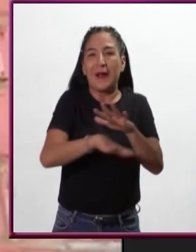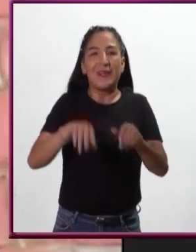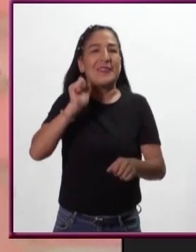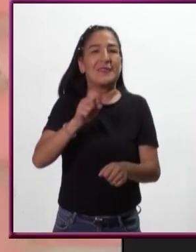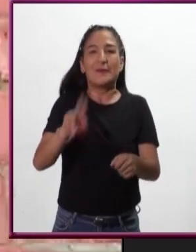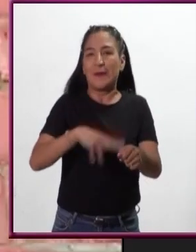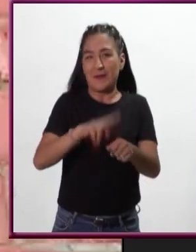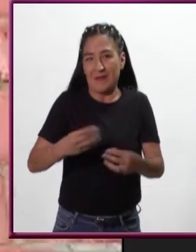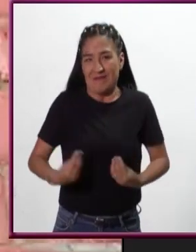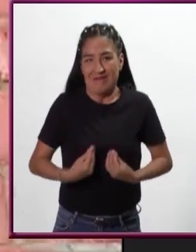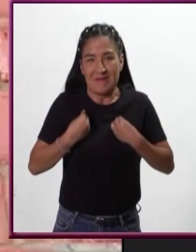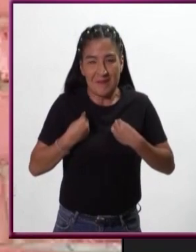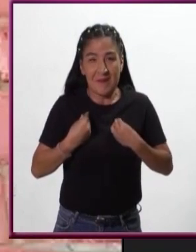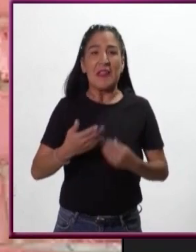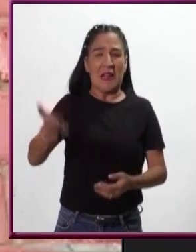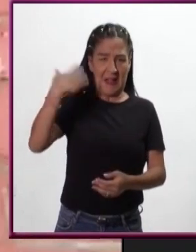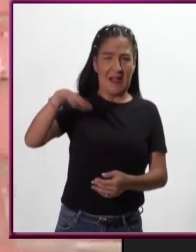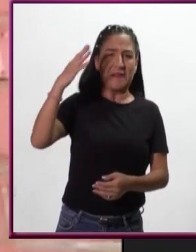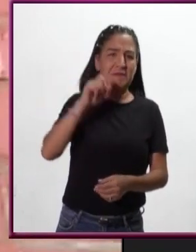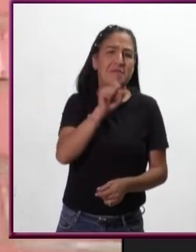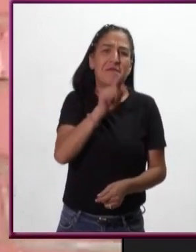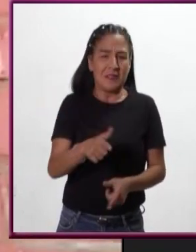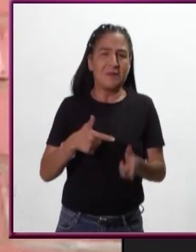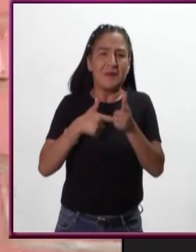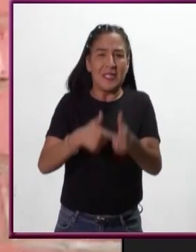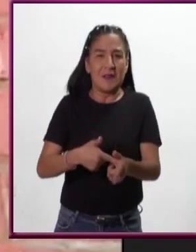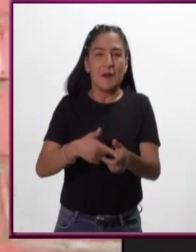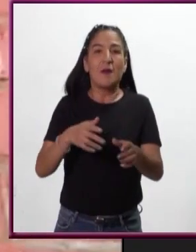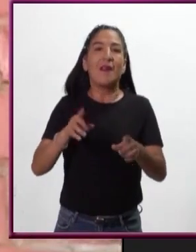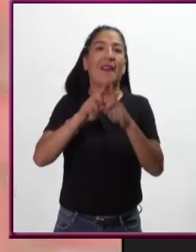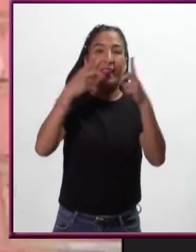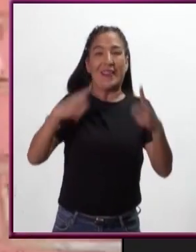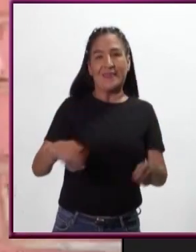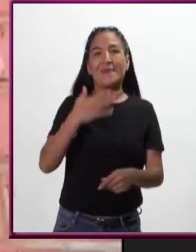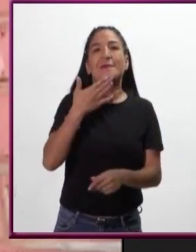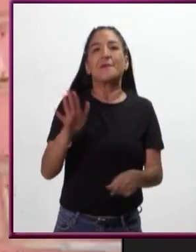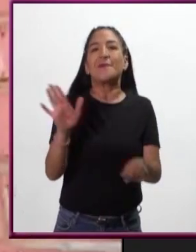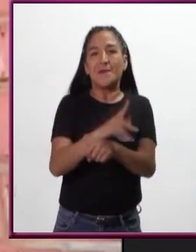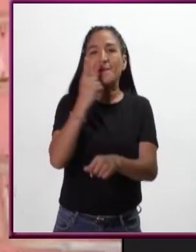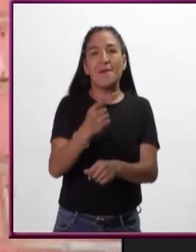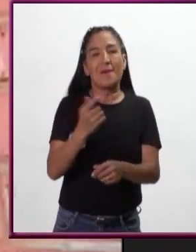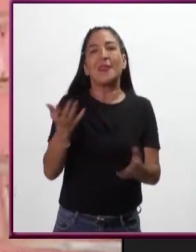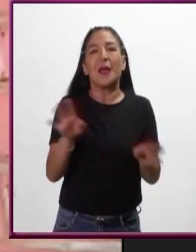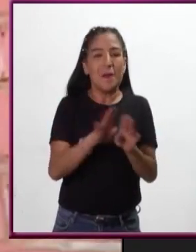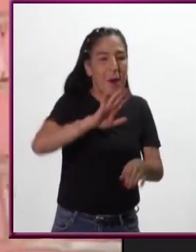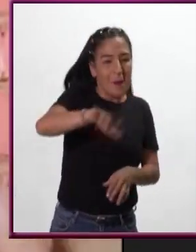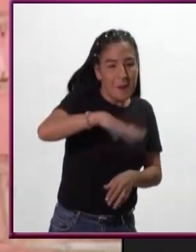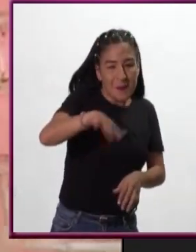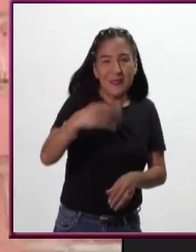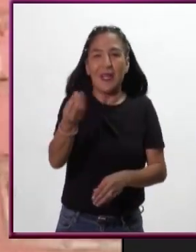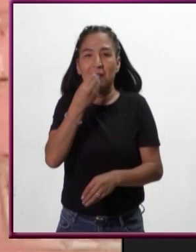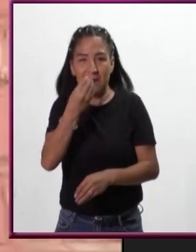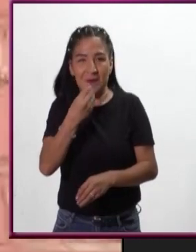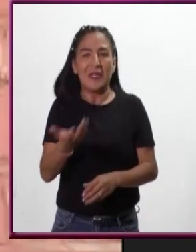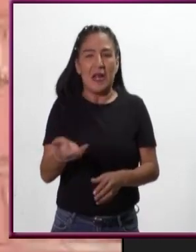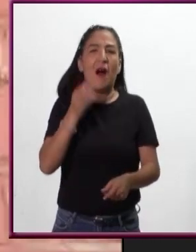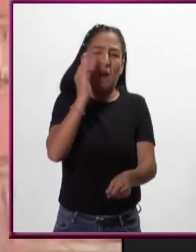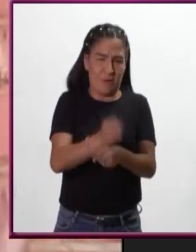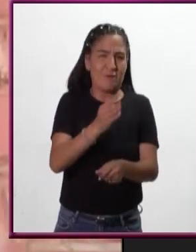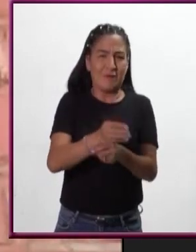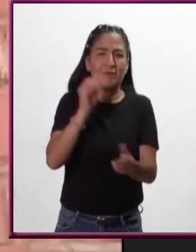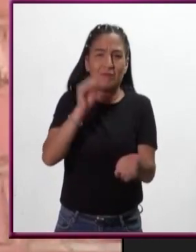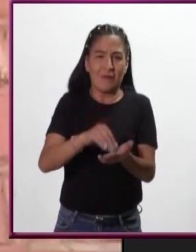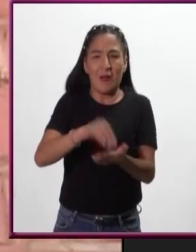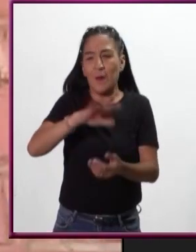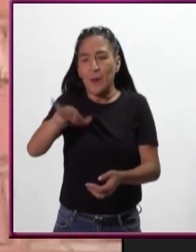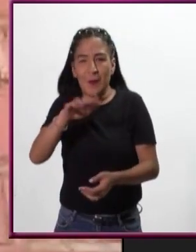de supervivencia. La teníamos anteriormente muy desarrollada porque pues obviamente teníamos que buscar alimentos e incluso